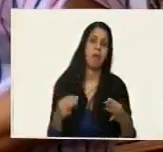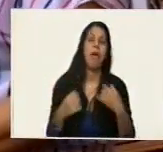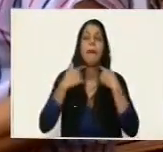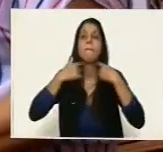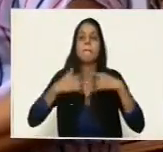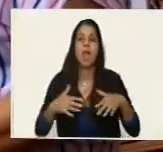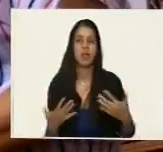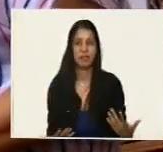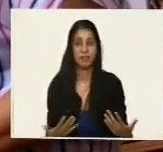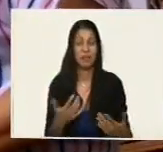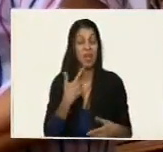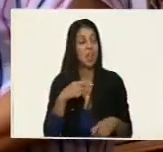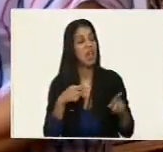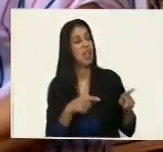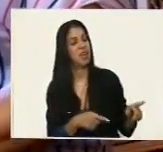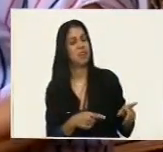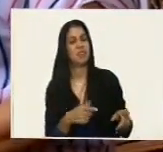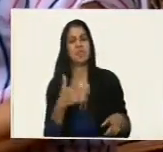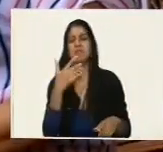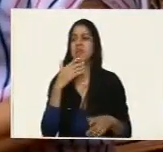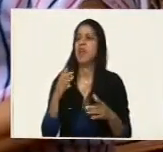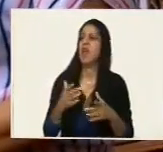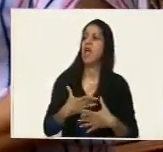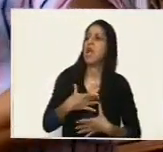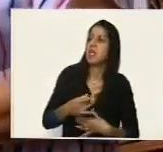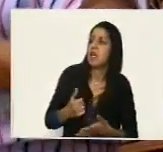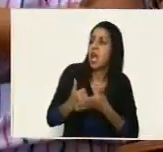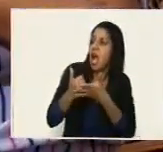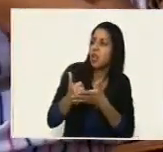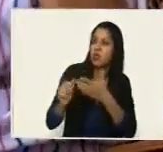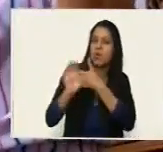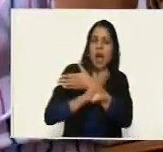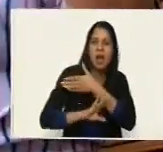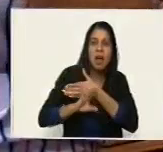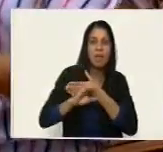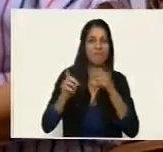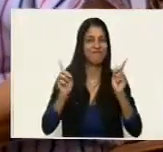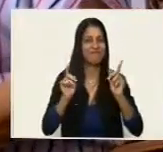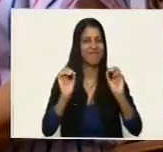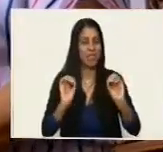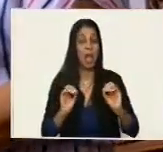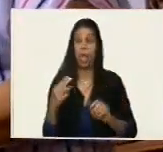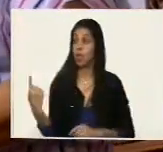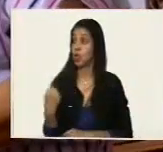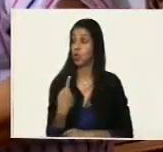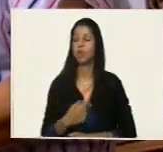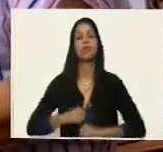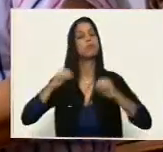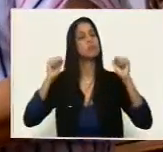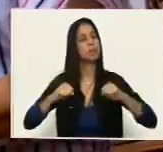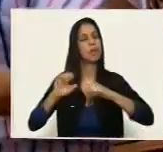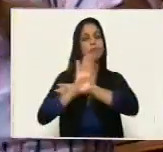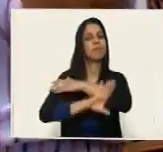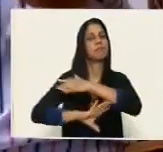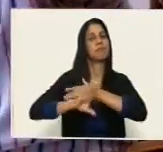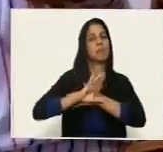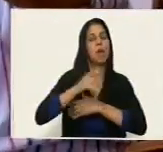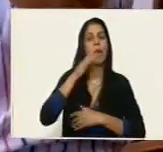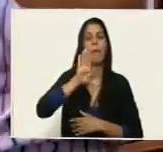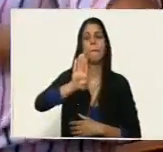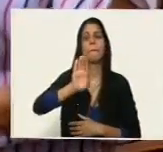que además no tienen interés de defender al pueblo. Nuestro interés de defender al pueblo es que el Banco Central,